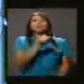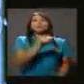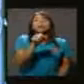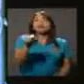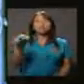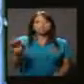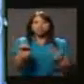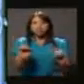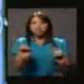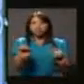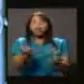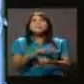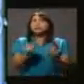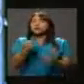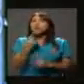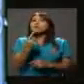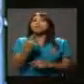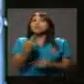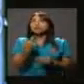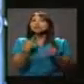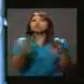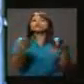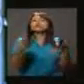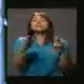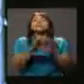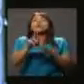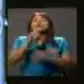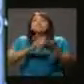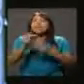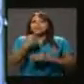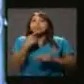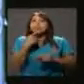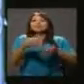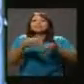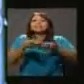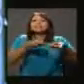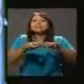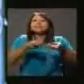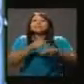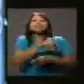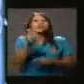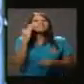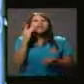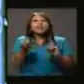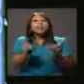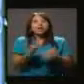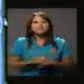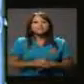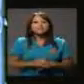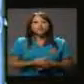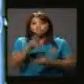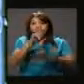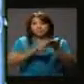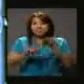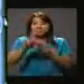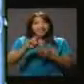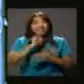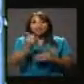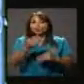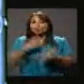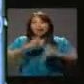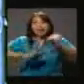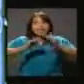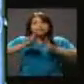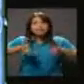lo siguiente cerraría las universidades con esta descripción y ustedes sabrán cuáles son las que no tengan infraestructura para que los estudiantes tengan recreación